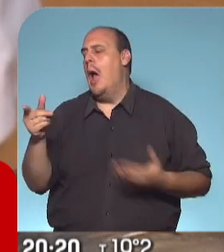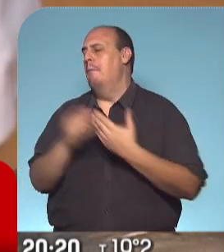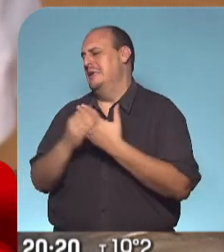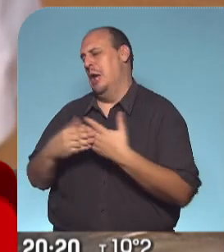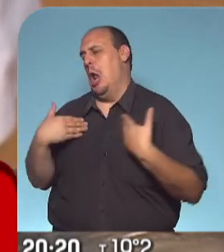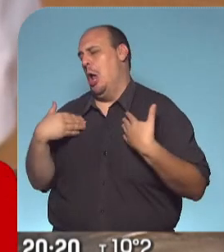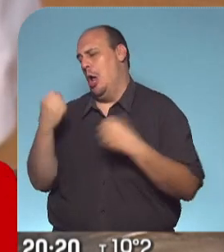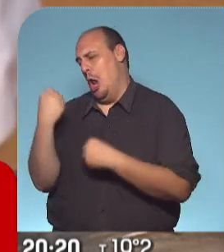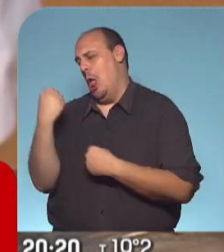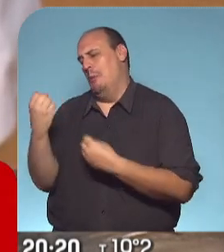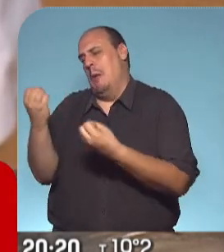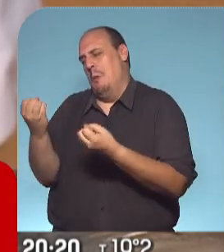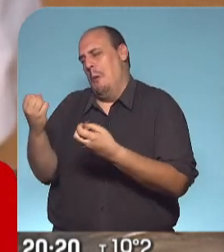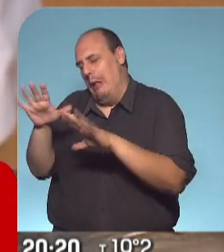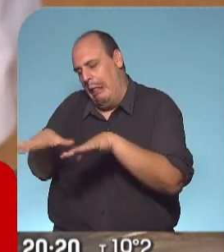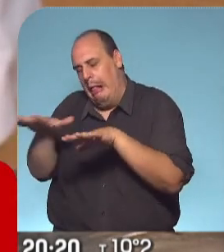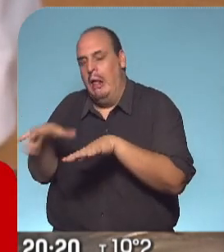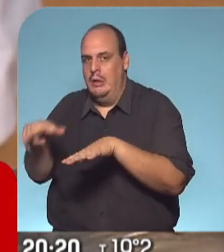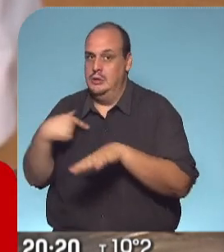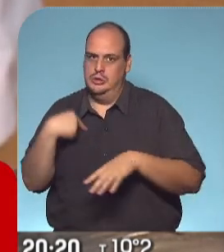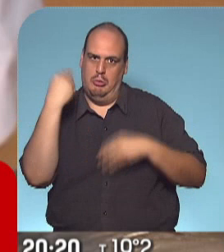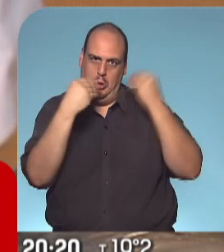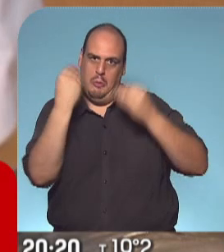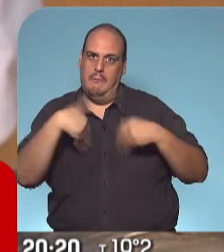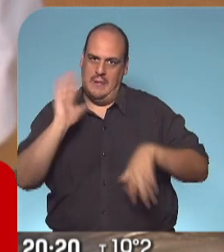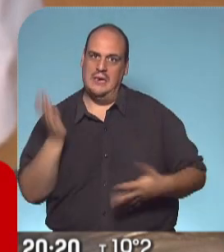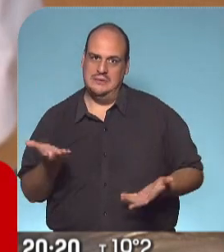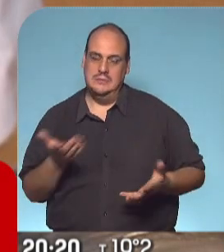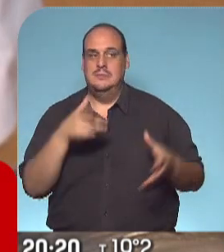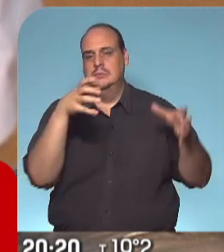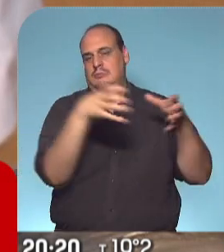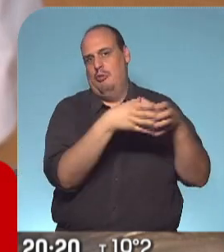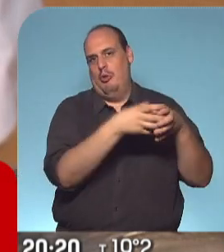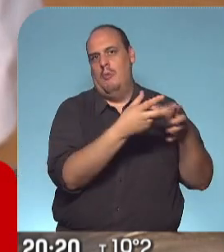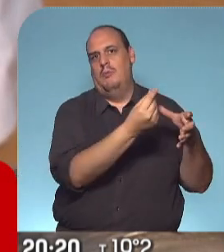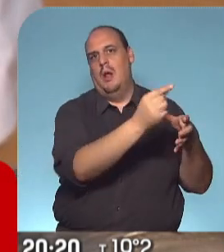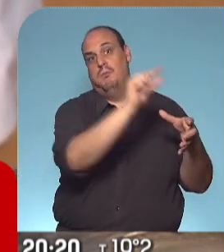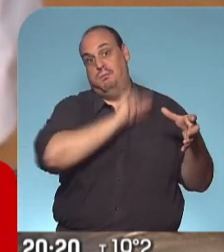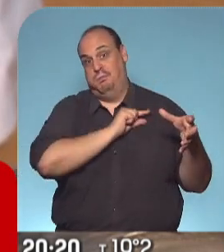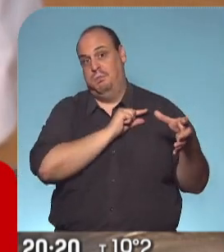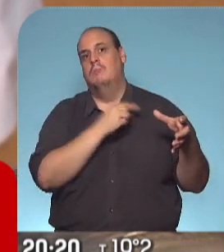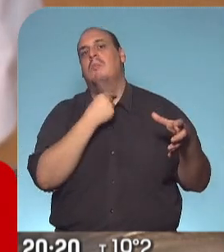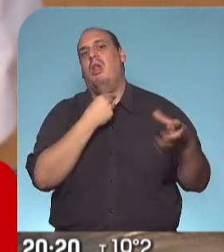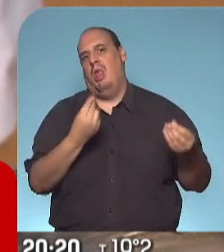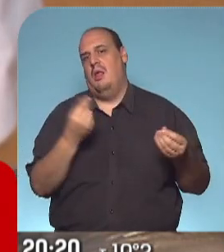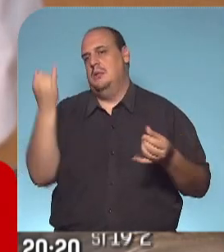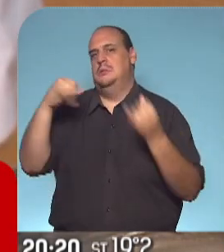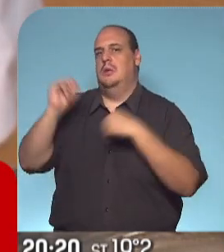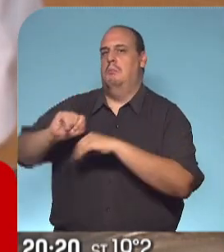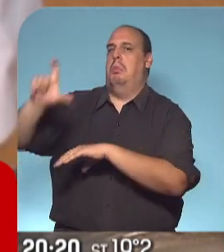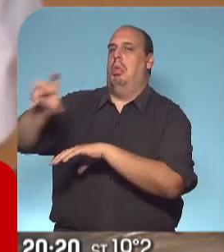mí cada uno defiende sus intereses. El interés de los bonistas es cobrar, tratar de extraer lo máximo posible a Argentina.